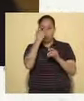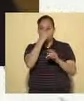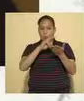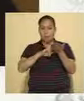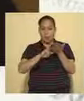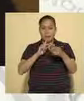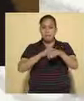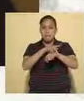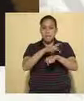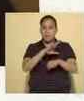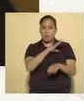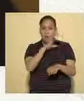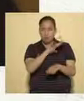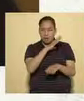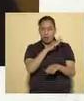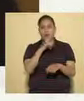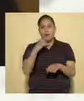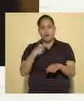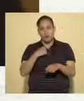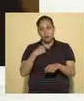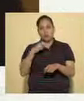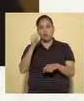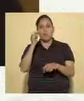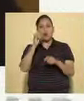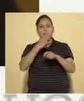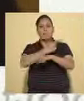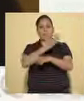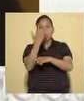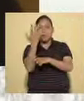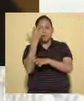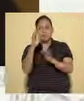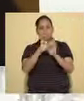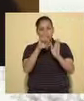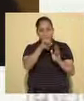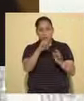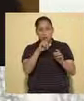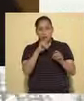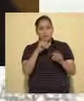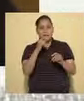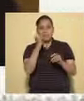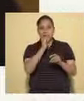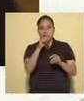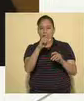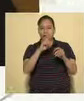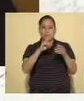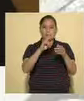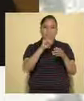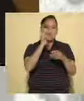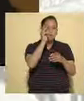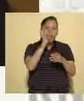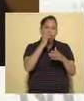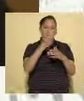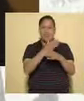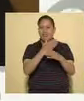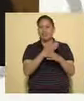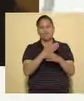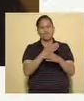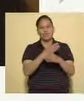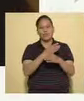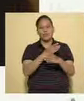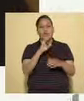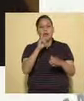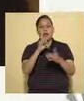piel clarita, entonces pertenezco a una paleta primaveral, que sí es cálido. Y si yo te digo terracotas, cafés, bájalos hacia